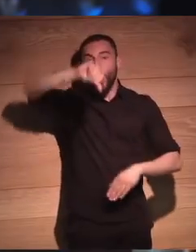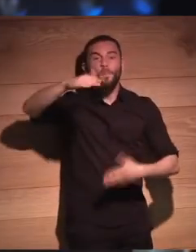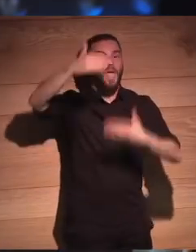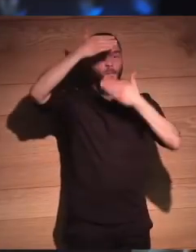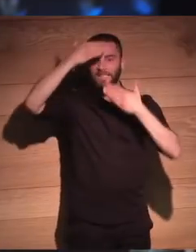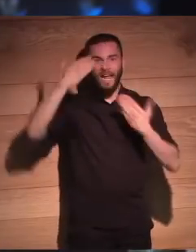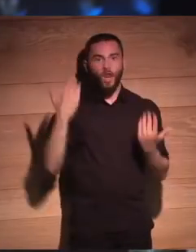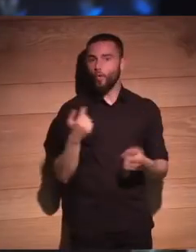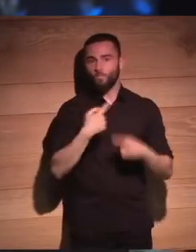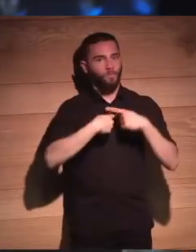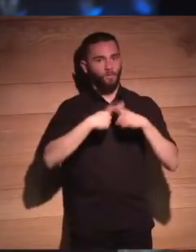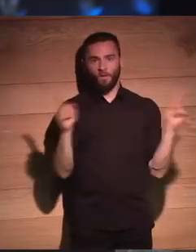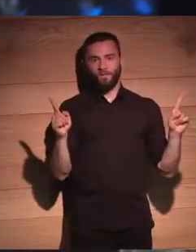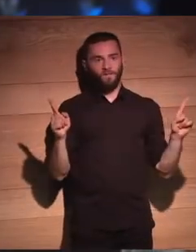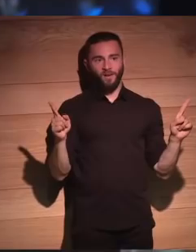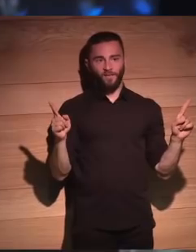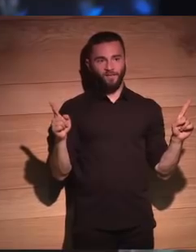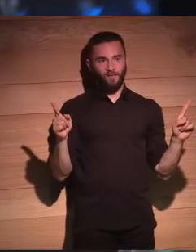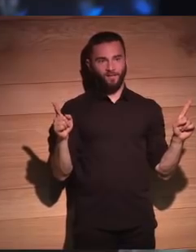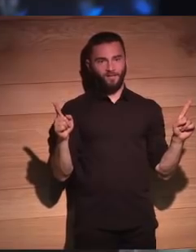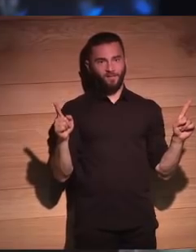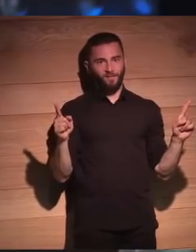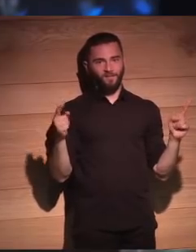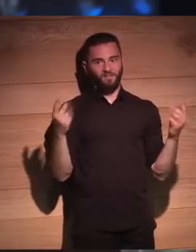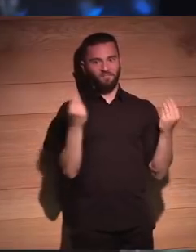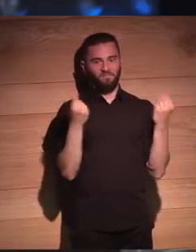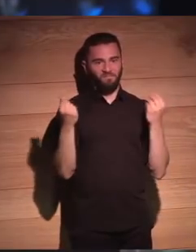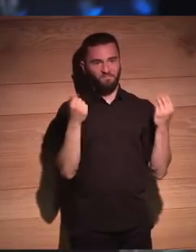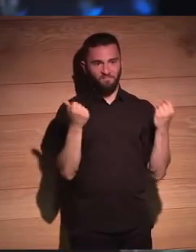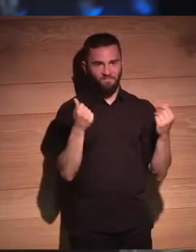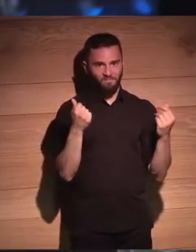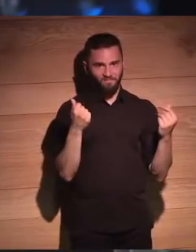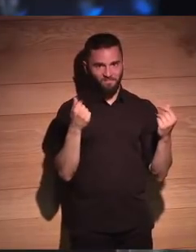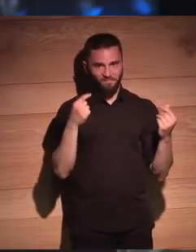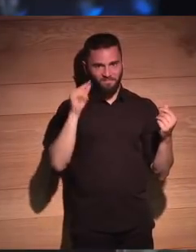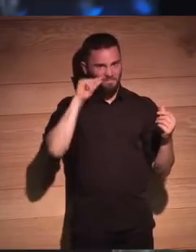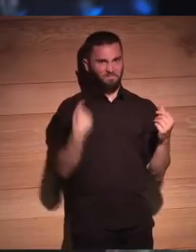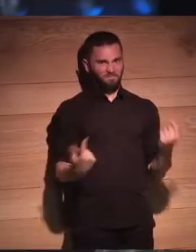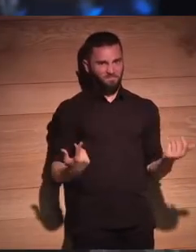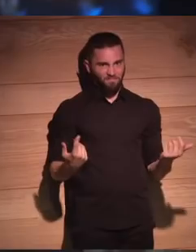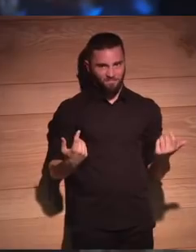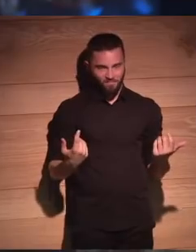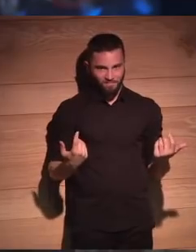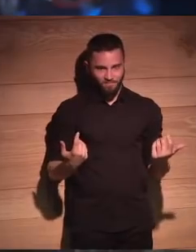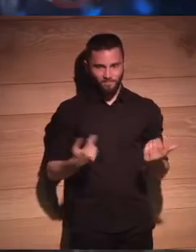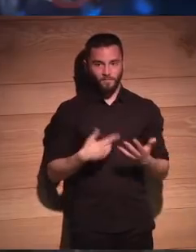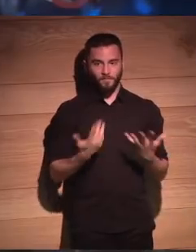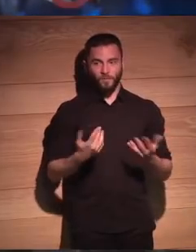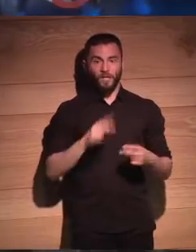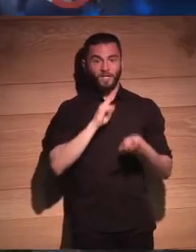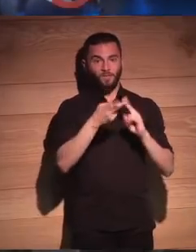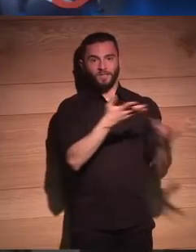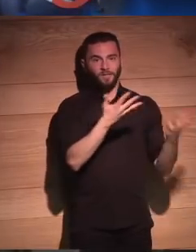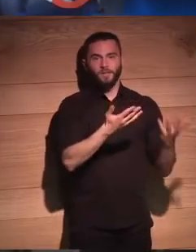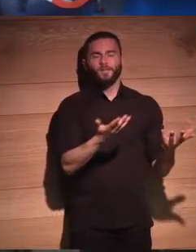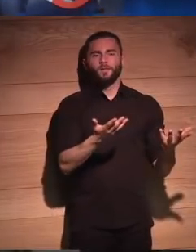no lo entiendo, ¿cómo el viento puede decir el hombre enmascarado? Y hasta que fui mayor no lo entendí. La respuesta estaba en el viento, desde luego. Sí, como buenísimo. Yo voy a pedir